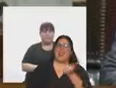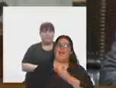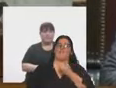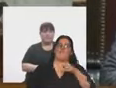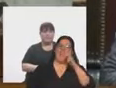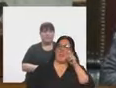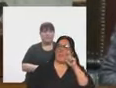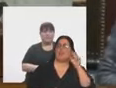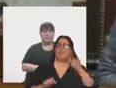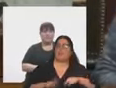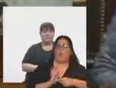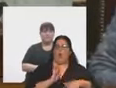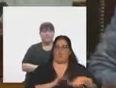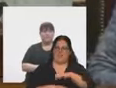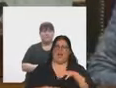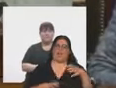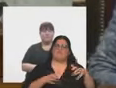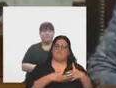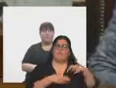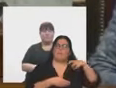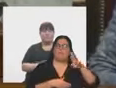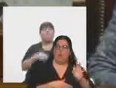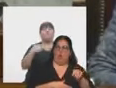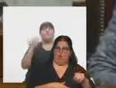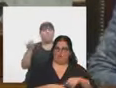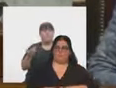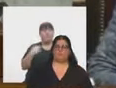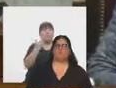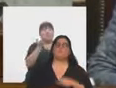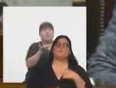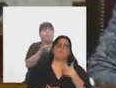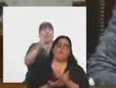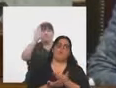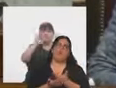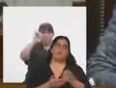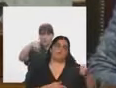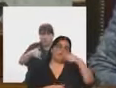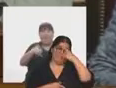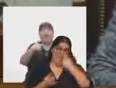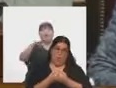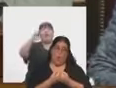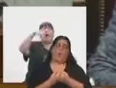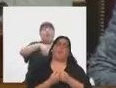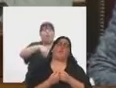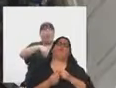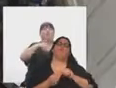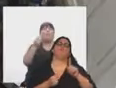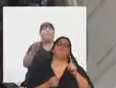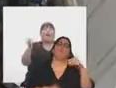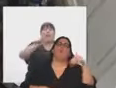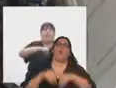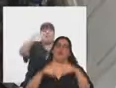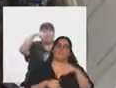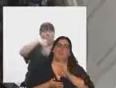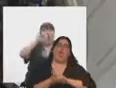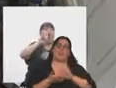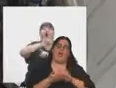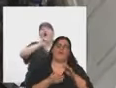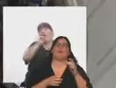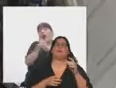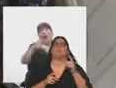Aires del Pro En consecuencia propongo si hay asentimiento se practique una votación a efectos de ratificar o